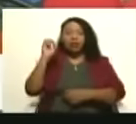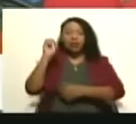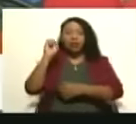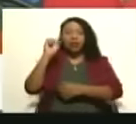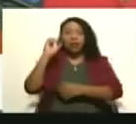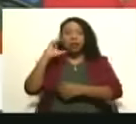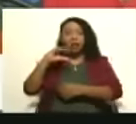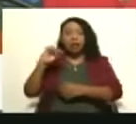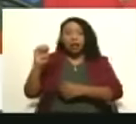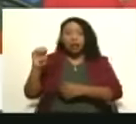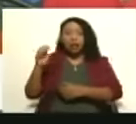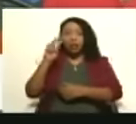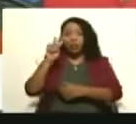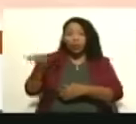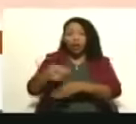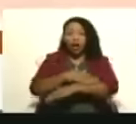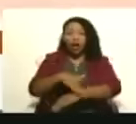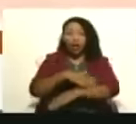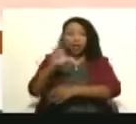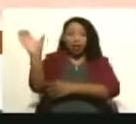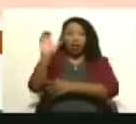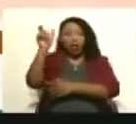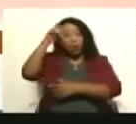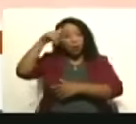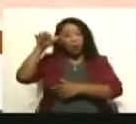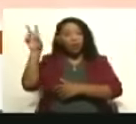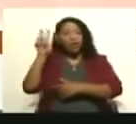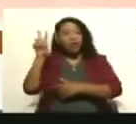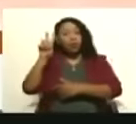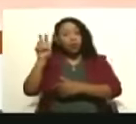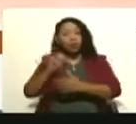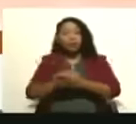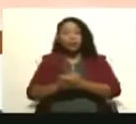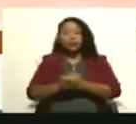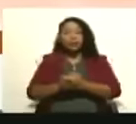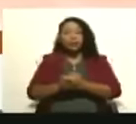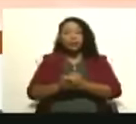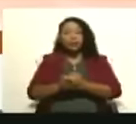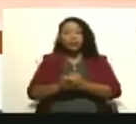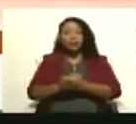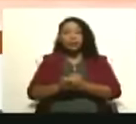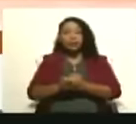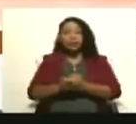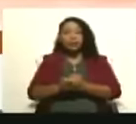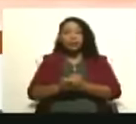las calles de Caracas, del pueblo de Venezuela, hemos visto